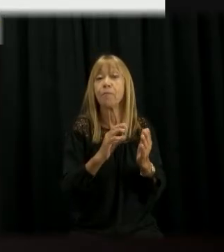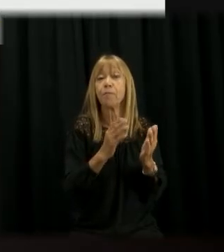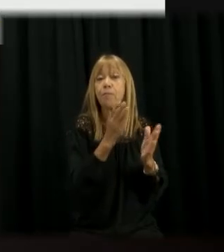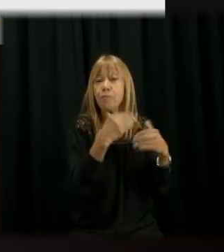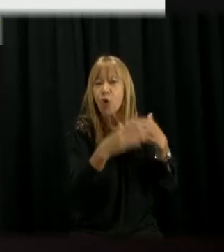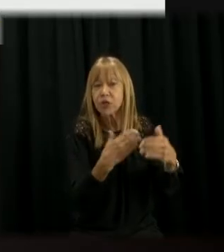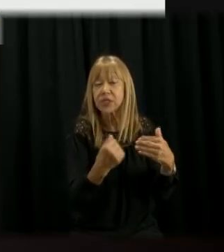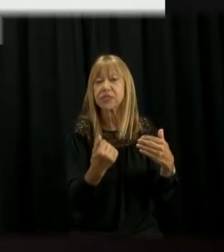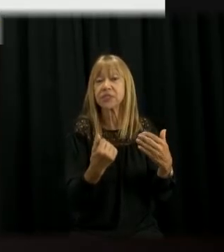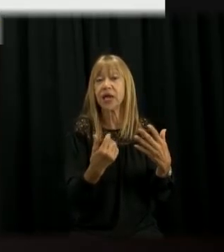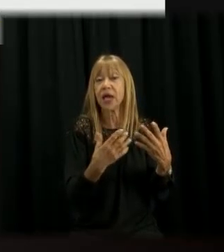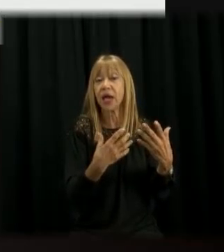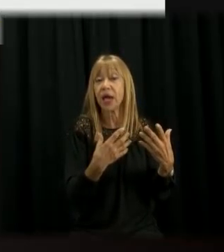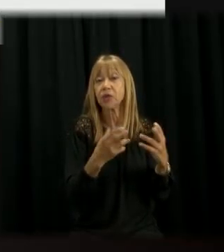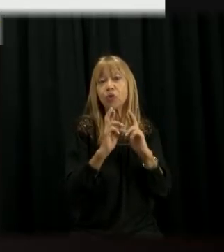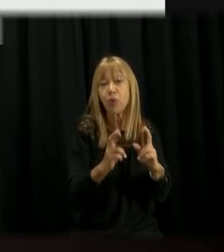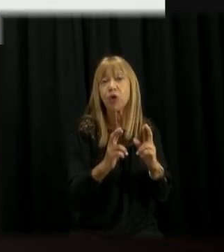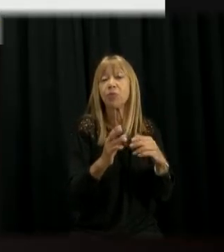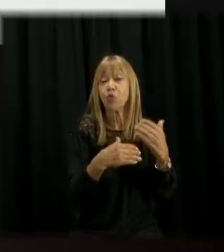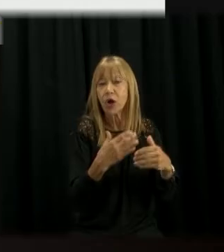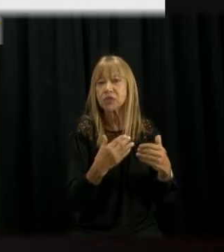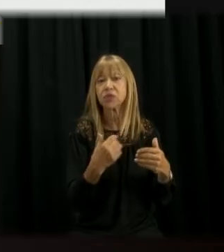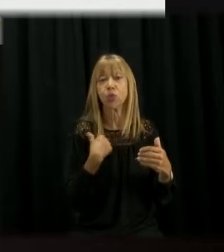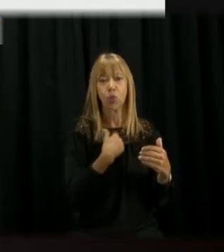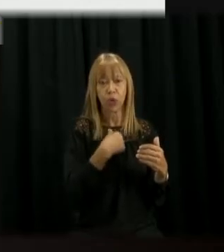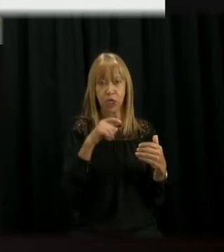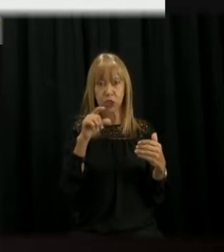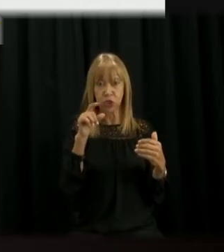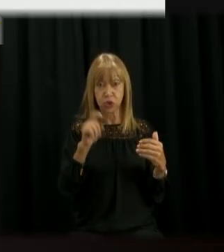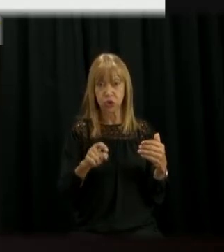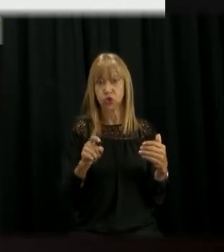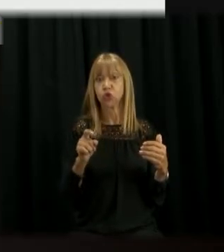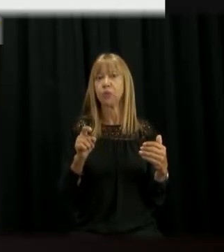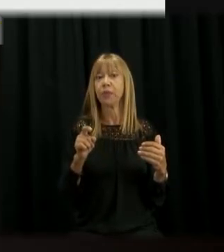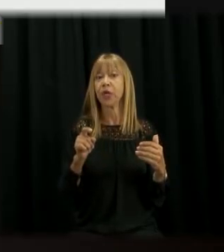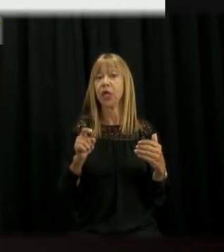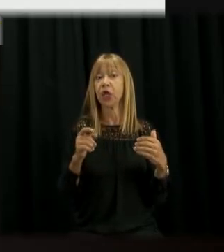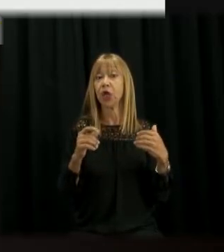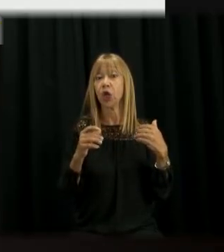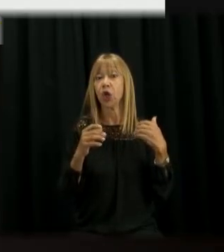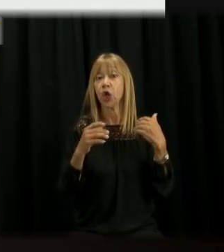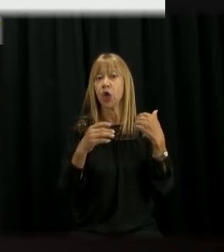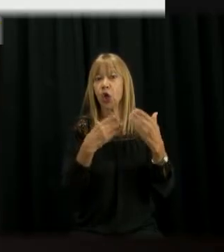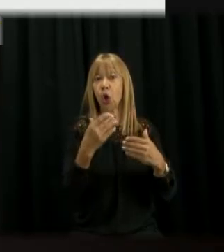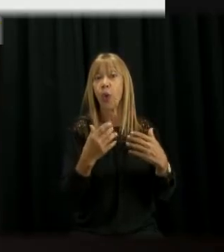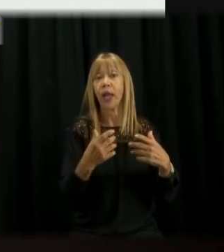mejorar, así que pueden mejorar el proceso de contabilidad, de información, y podríamos